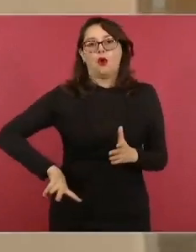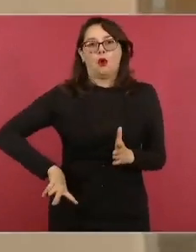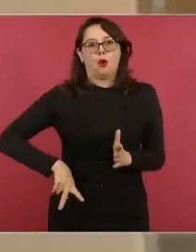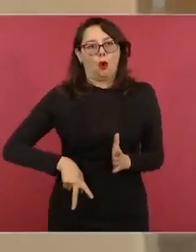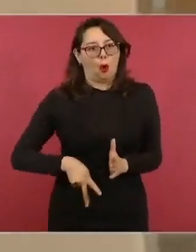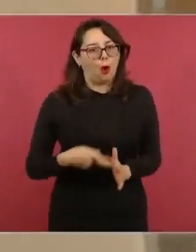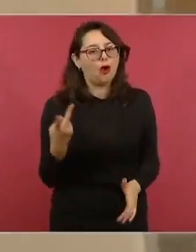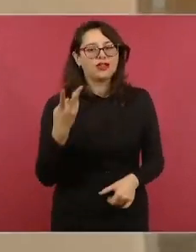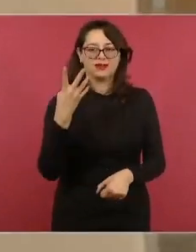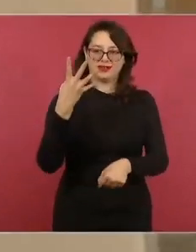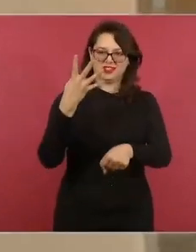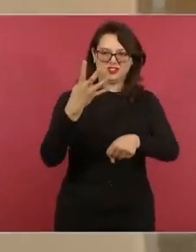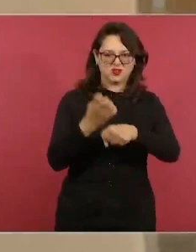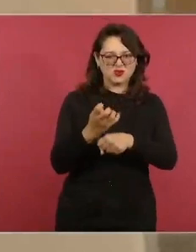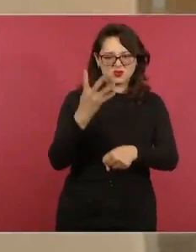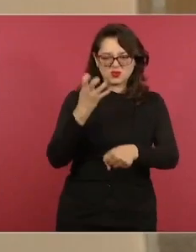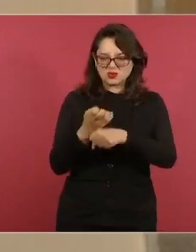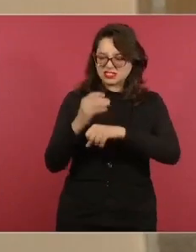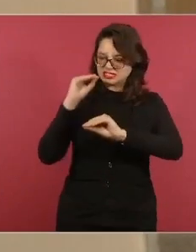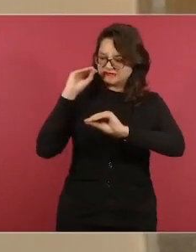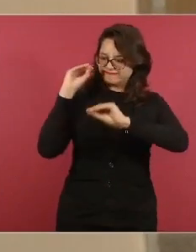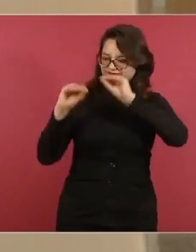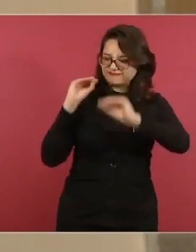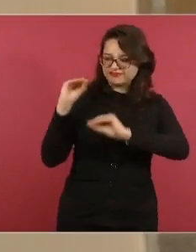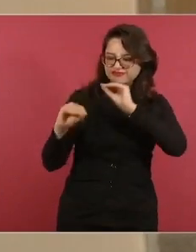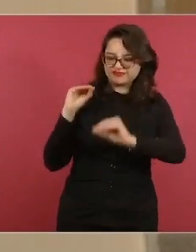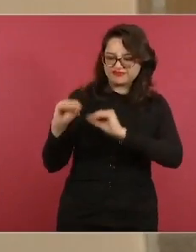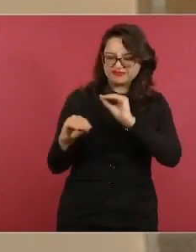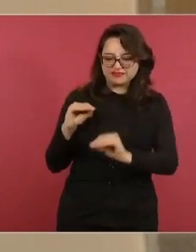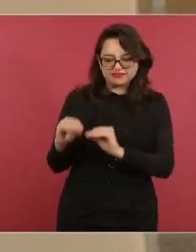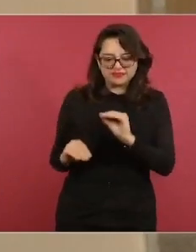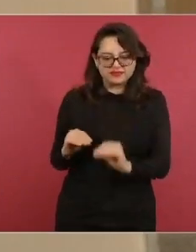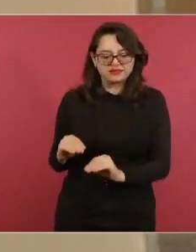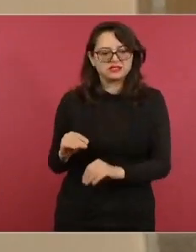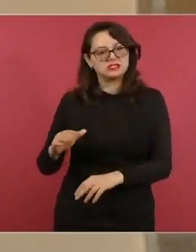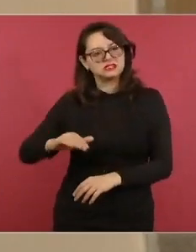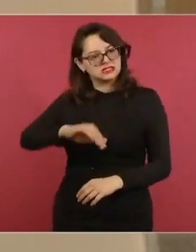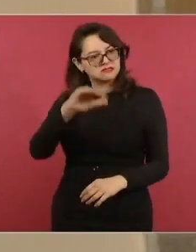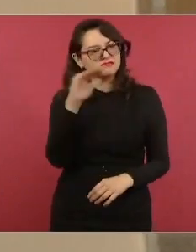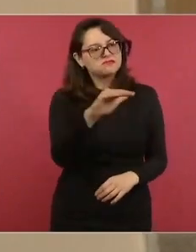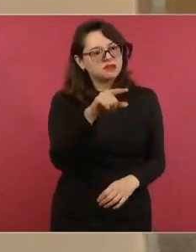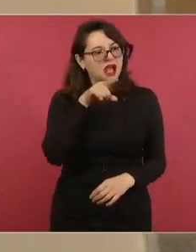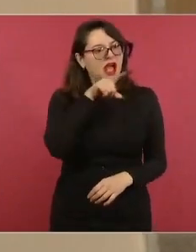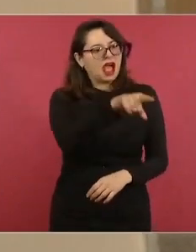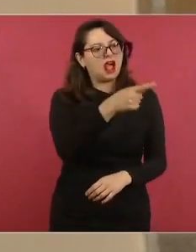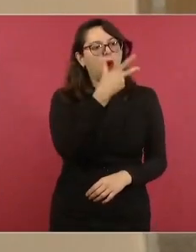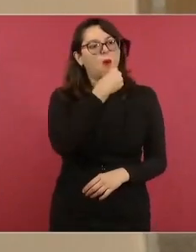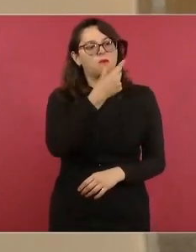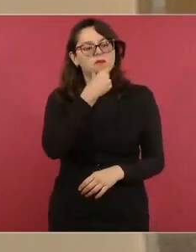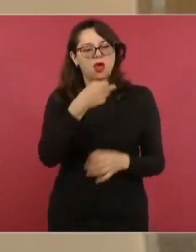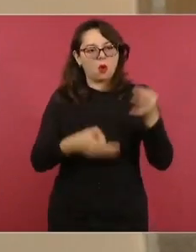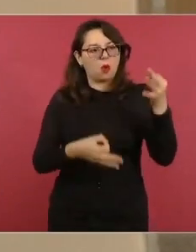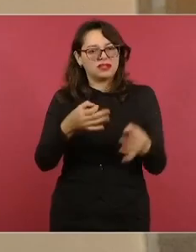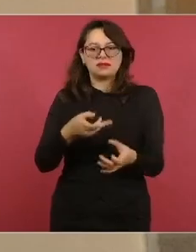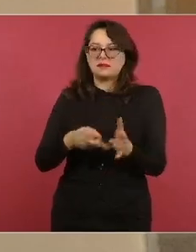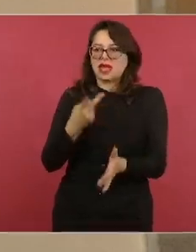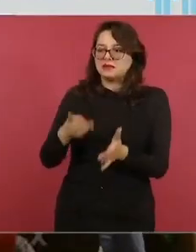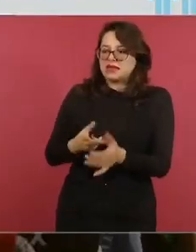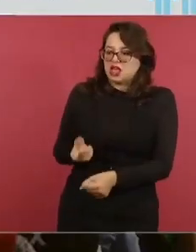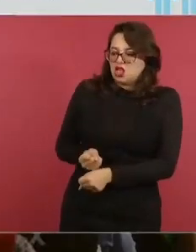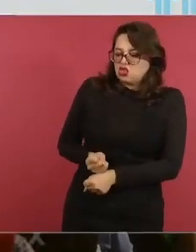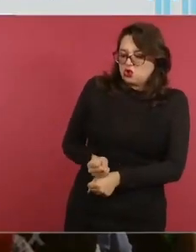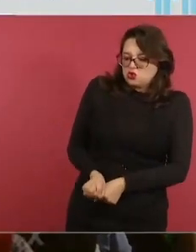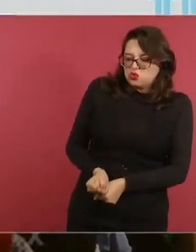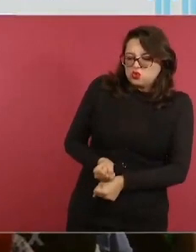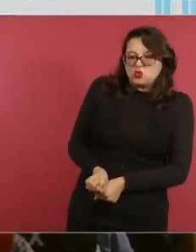esta fue producto de la solicitud de la fiscalía del Estado de Morelos El Trece de septiembre la fiscalía del Estado de